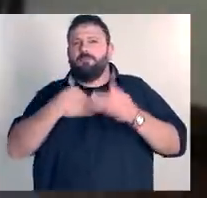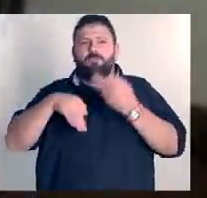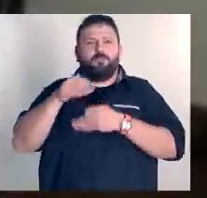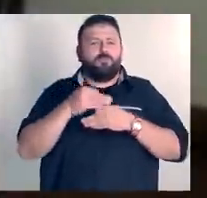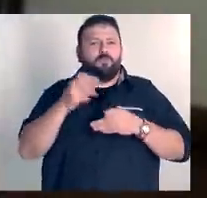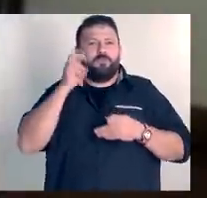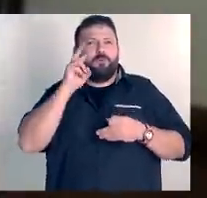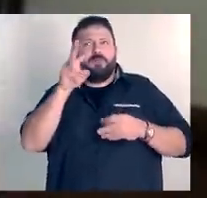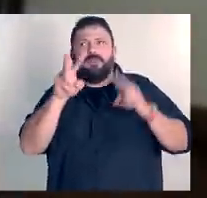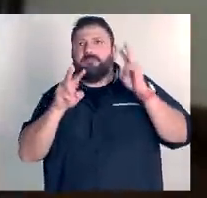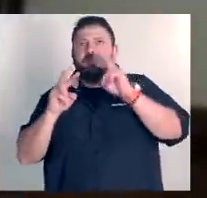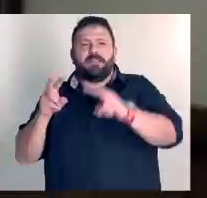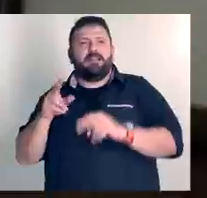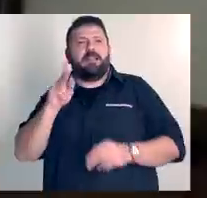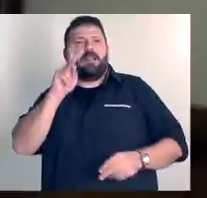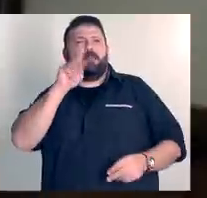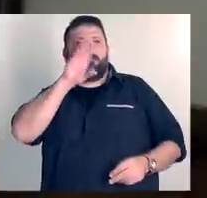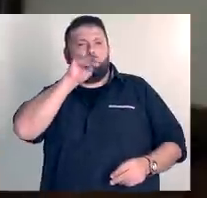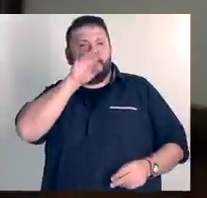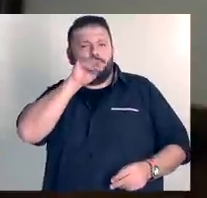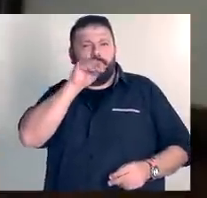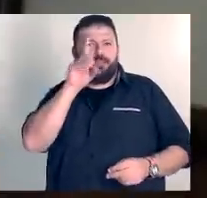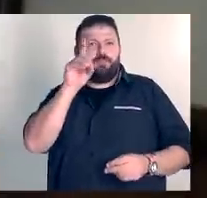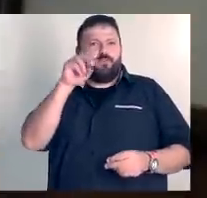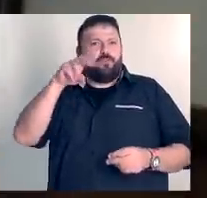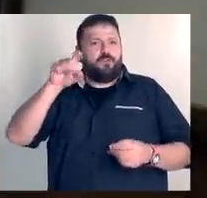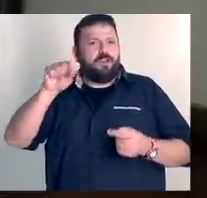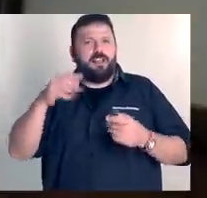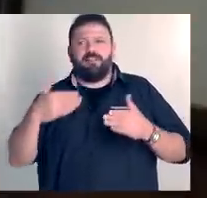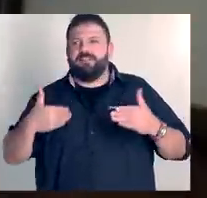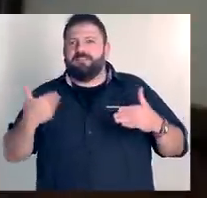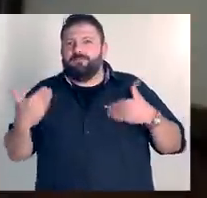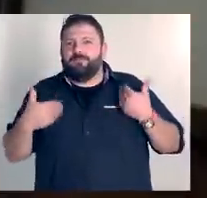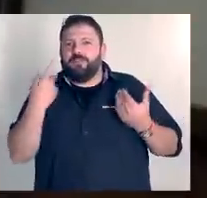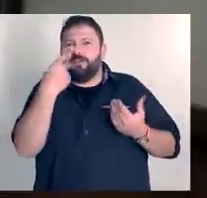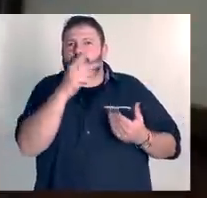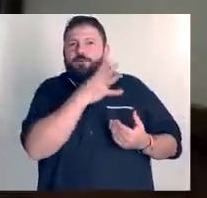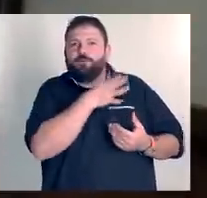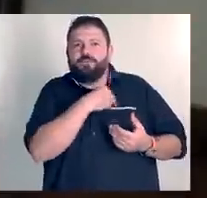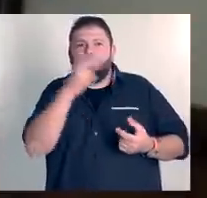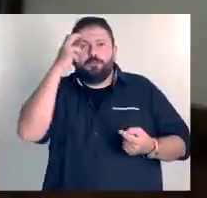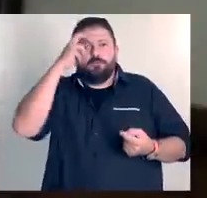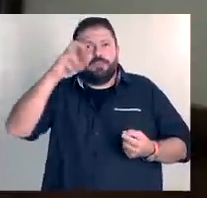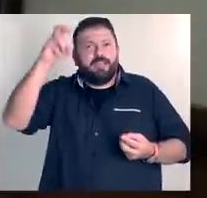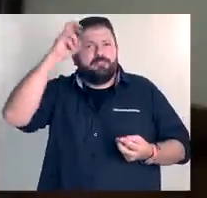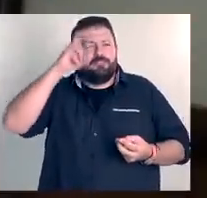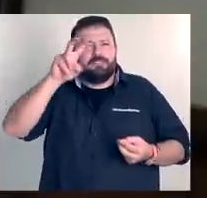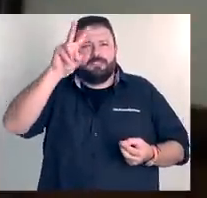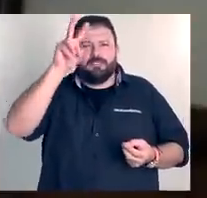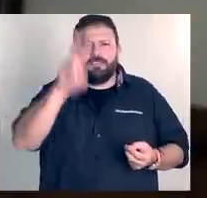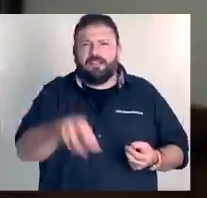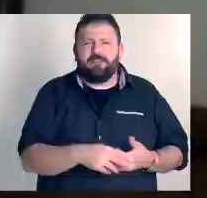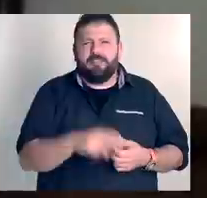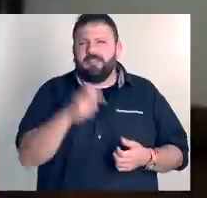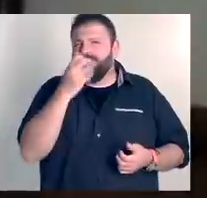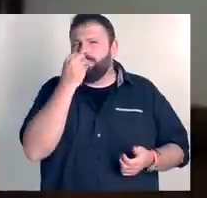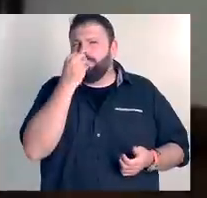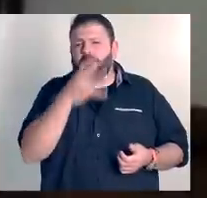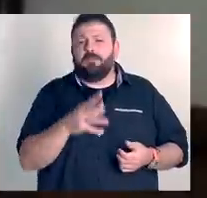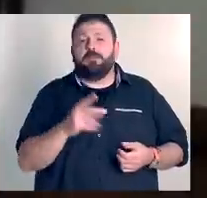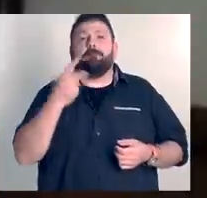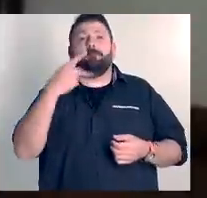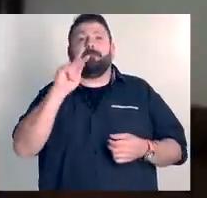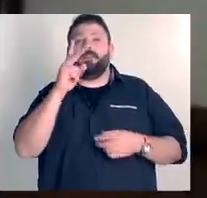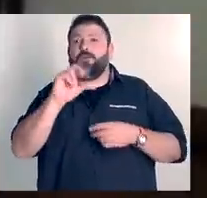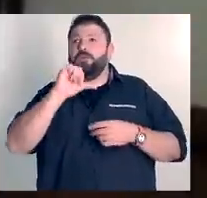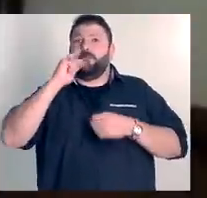Disney, al Pato Donald, disfrutar con tus hijos, todos esos viajes. Es este año, pero el año que viene va a